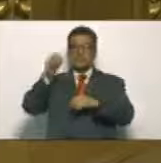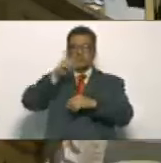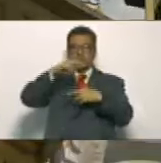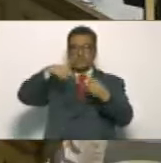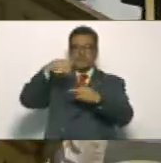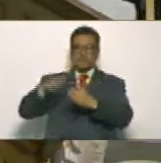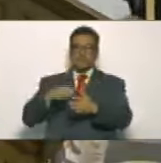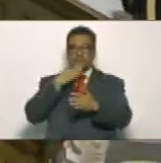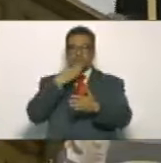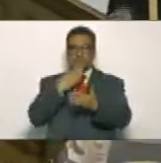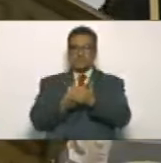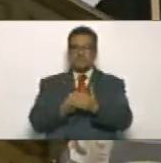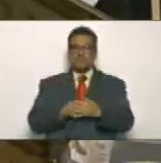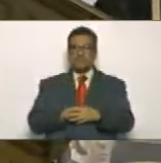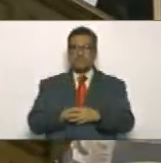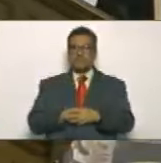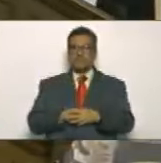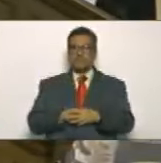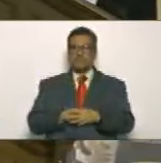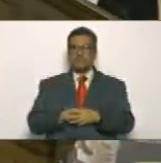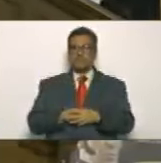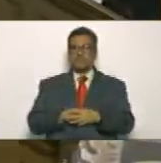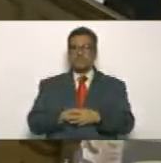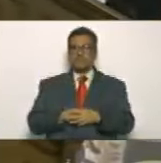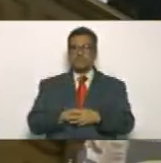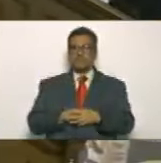Bolivariana! Muchas gracias.